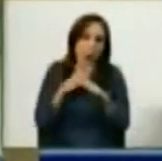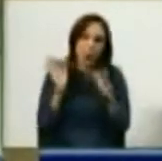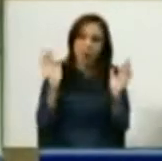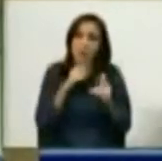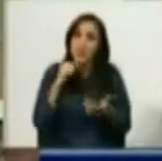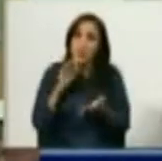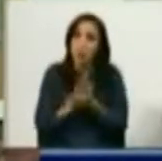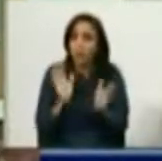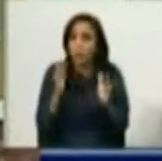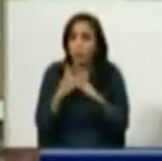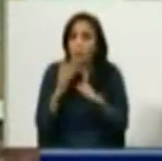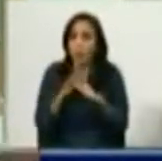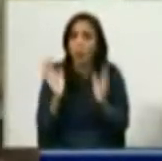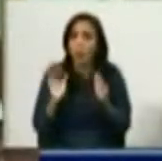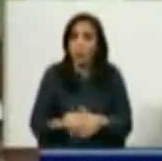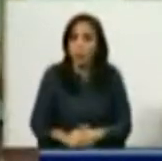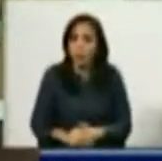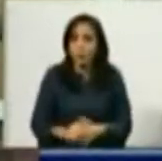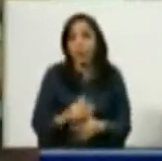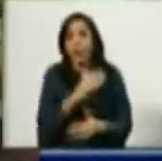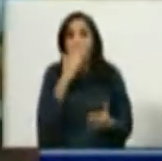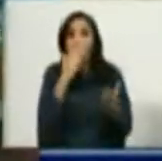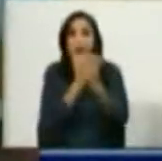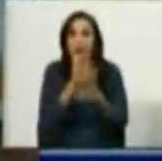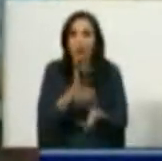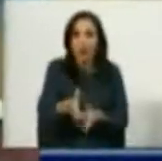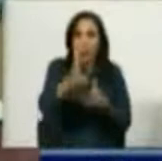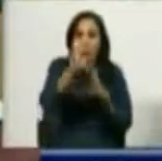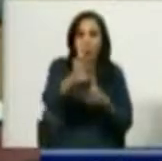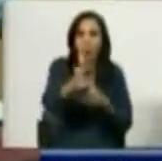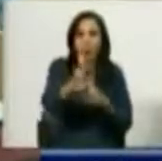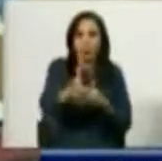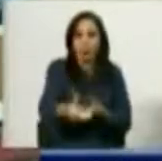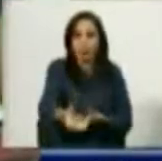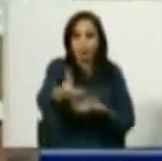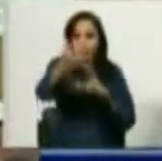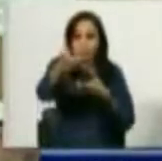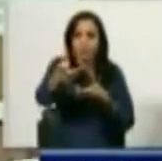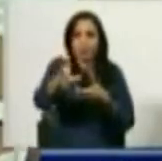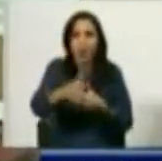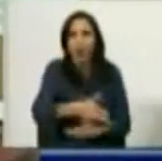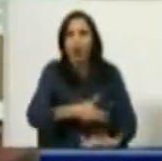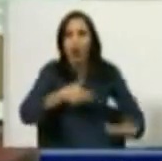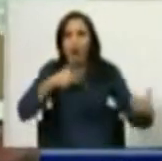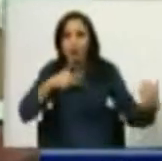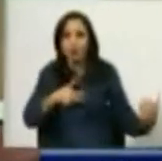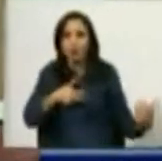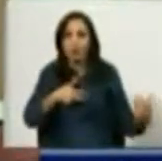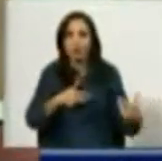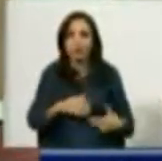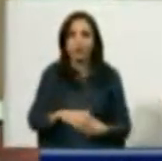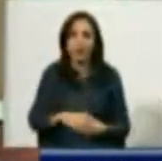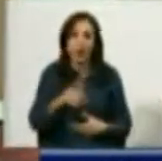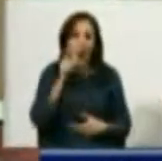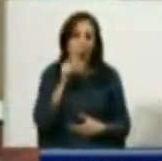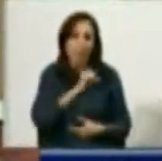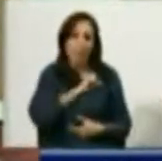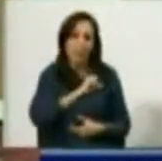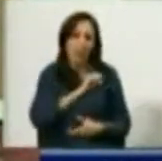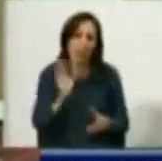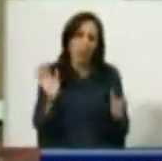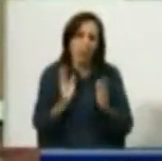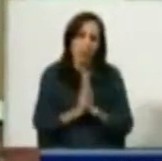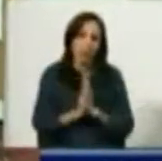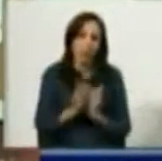o sea yo me imagino a él al frente con un fusil yo que es más que no